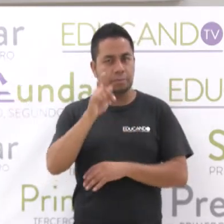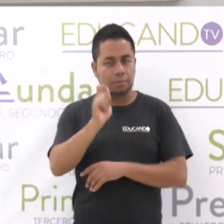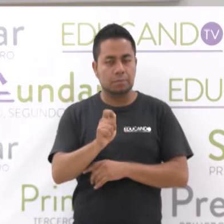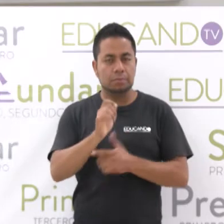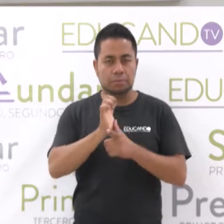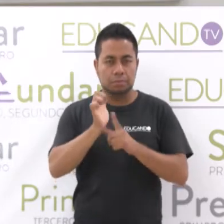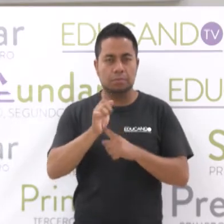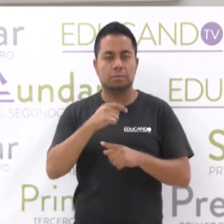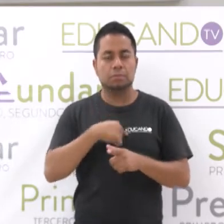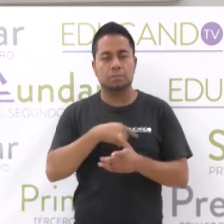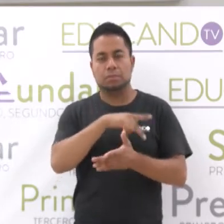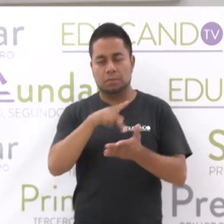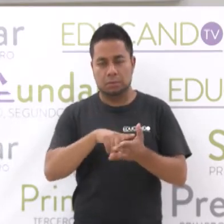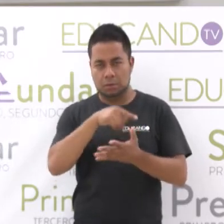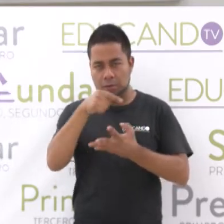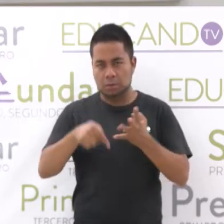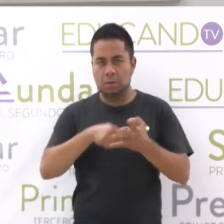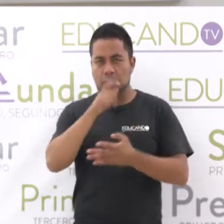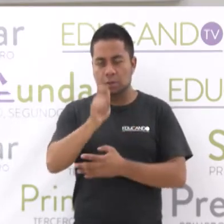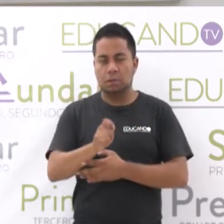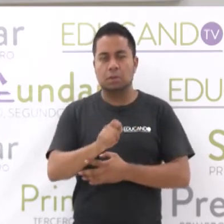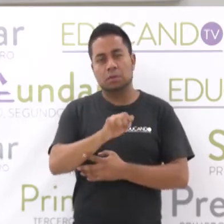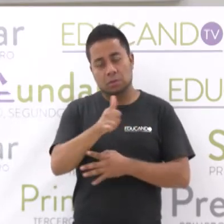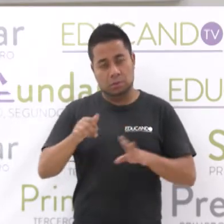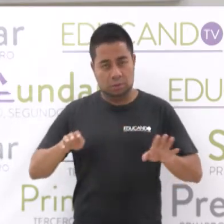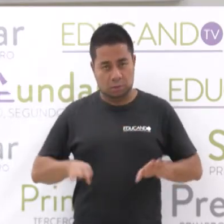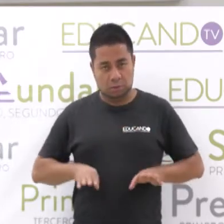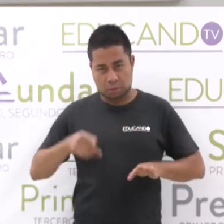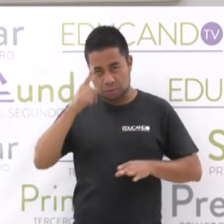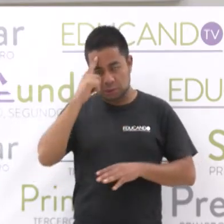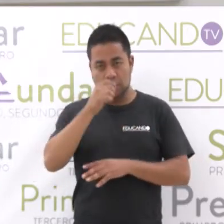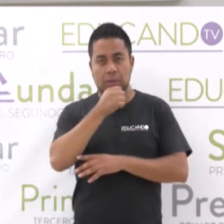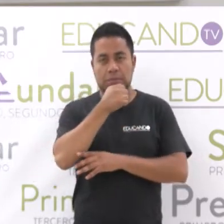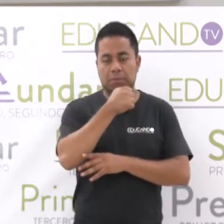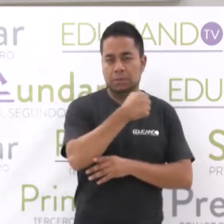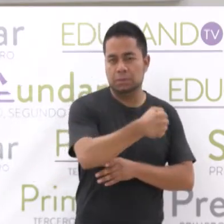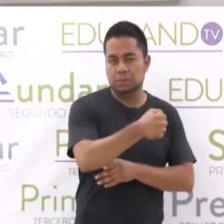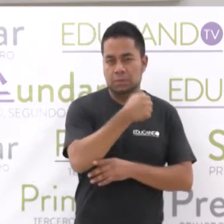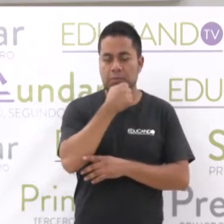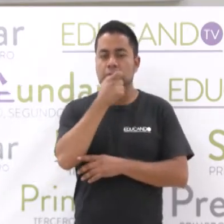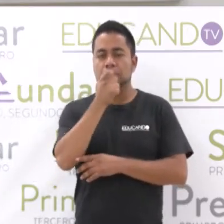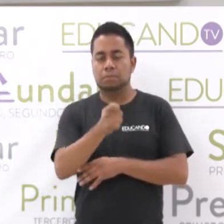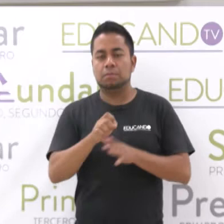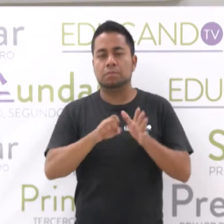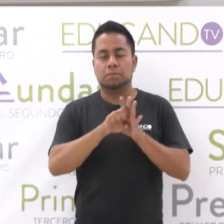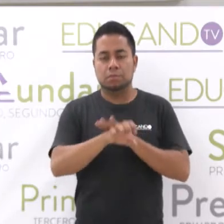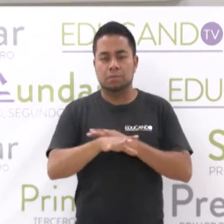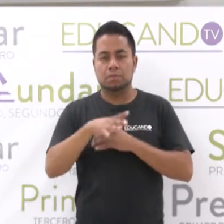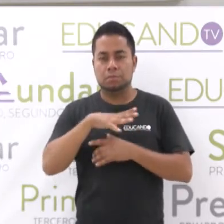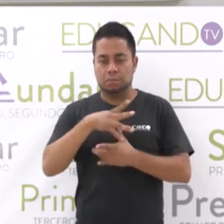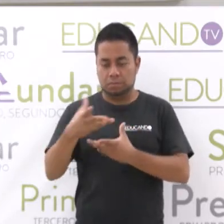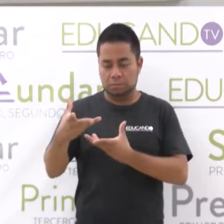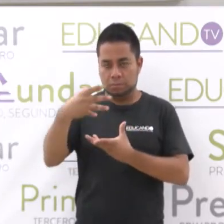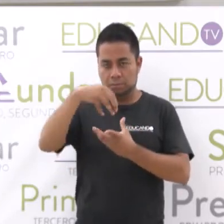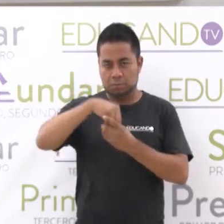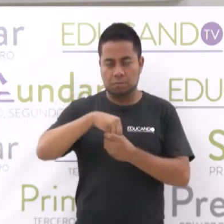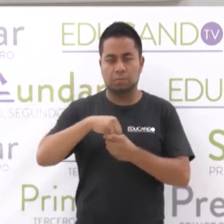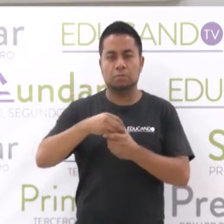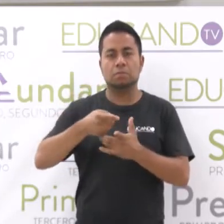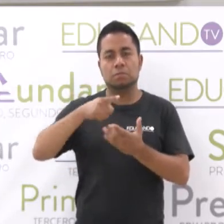Entonces, lo voy a volver a repetir. Otra característica de los reportajes es que estos